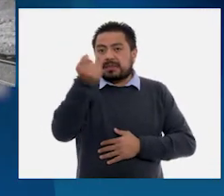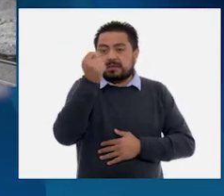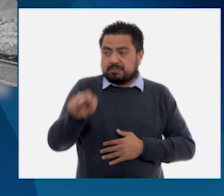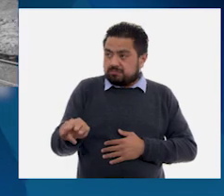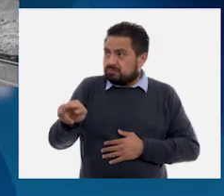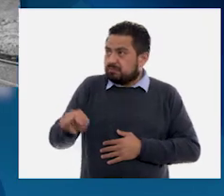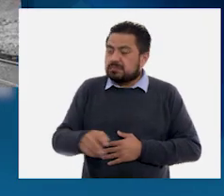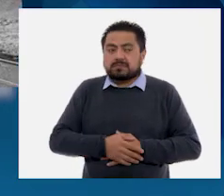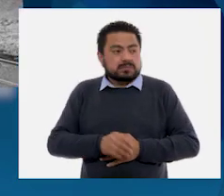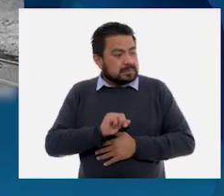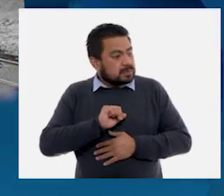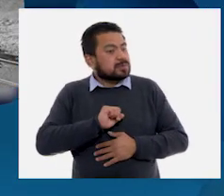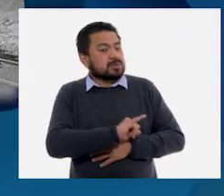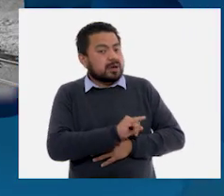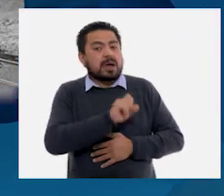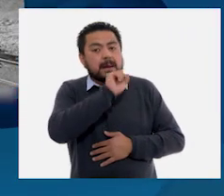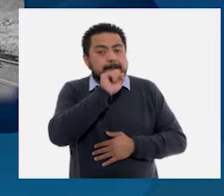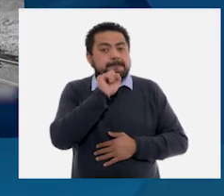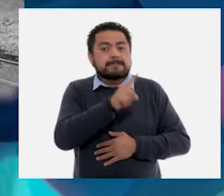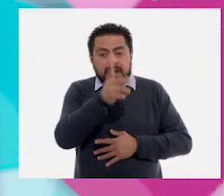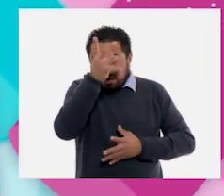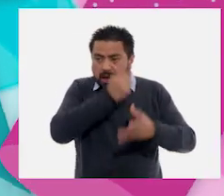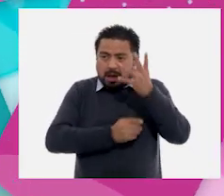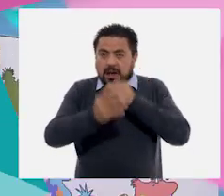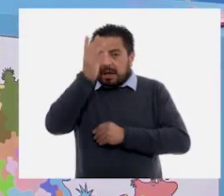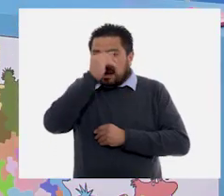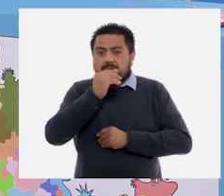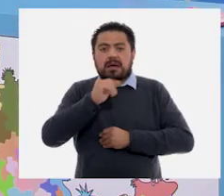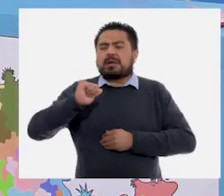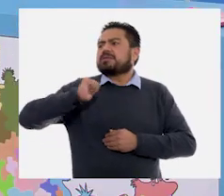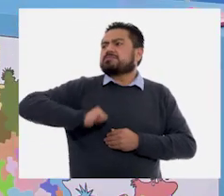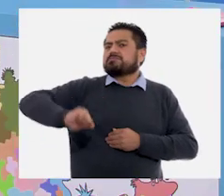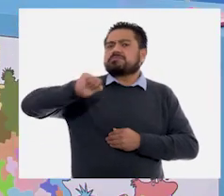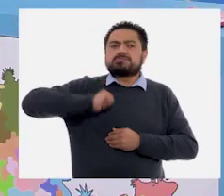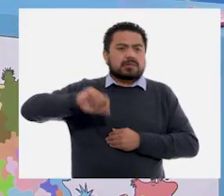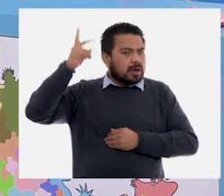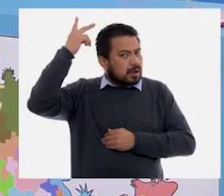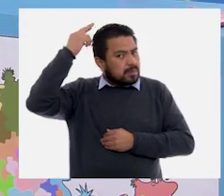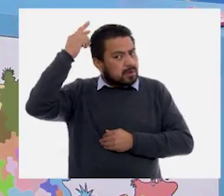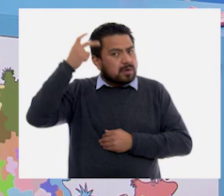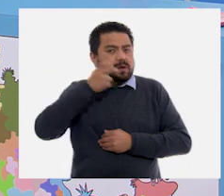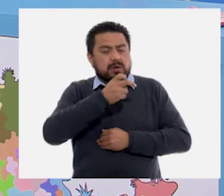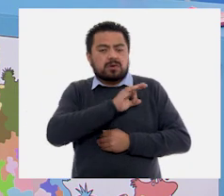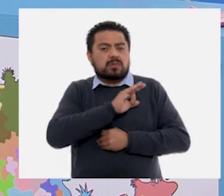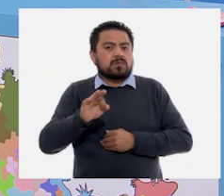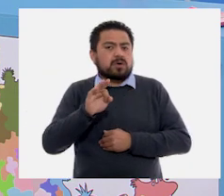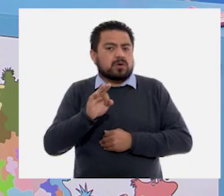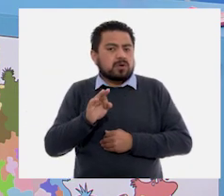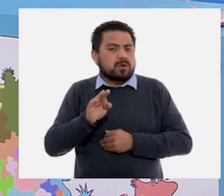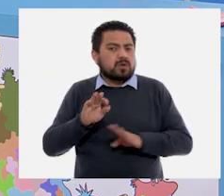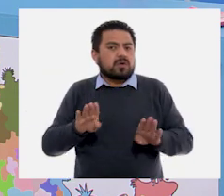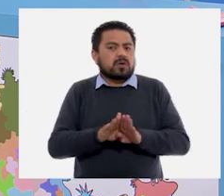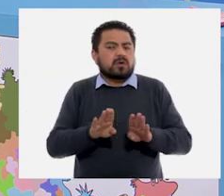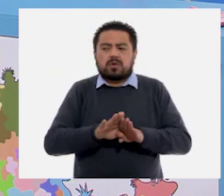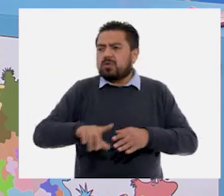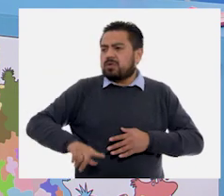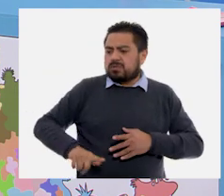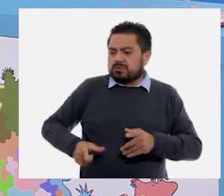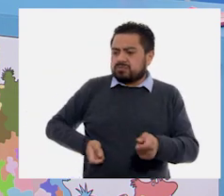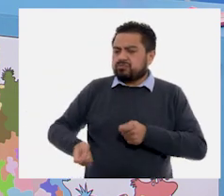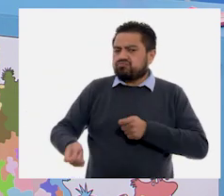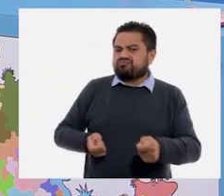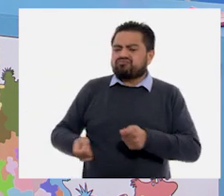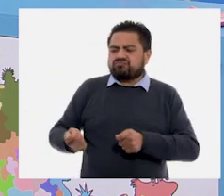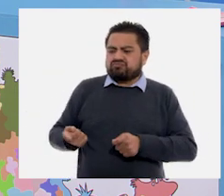¿verdad? Sí, Ton, y también aprendimos que en aquella época Porfirio Díaz pudo justificar su gobierno